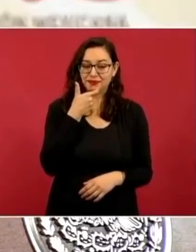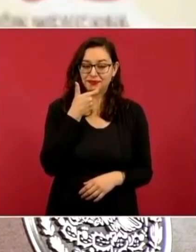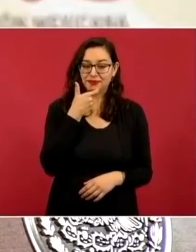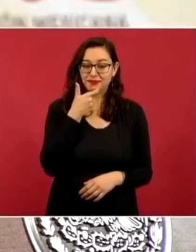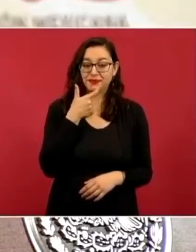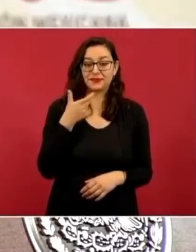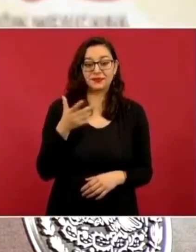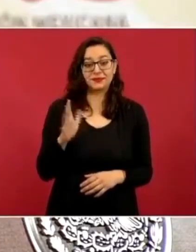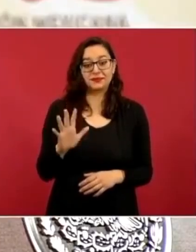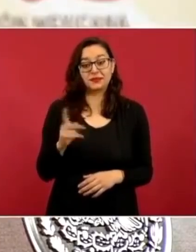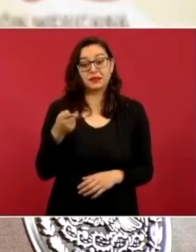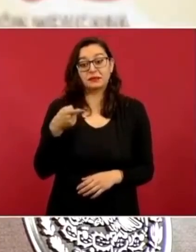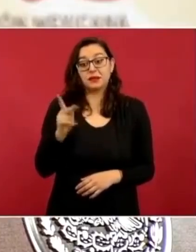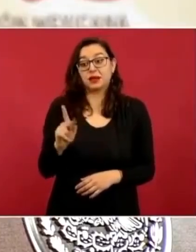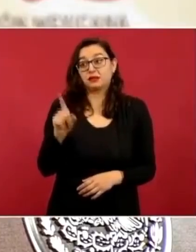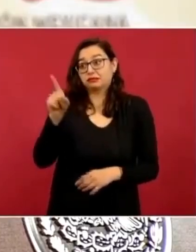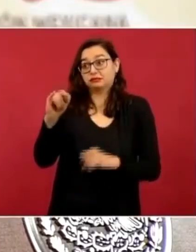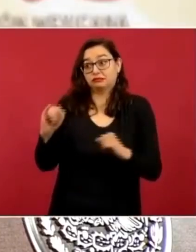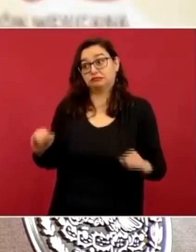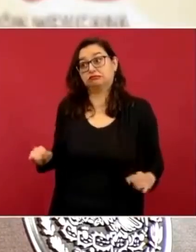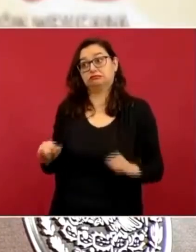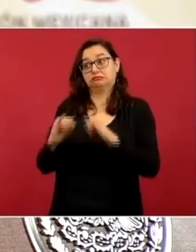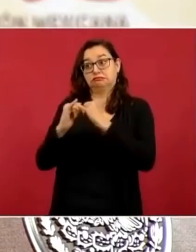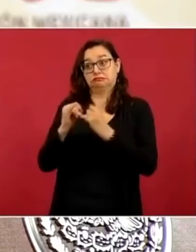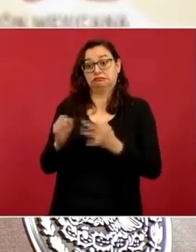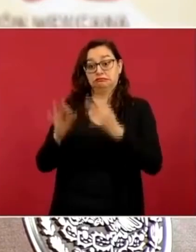se trata de una institución